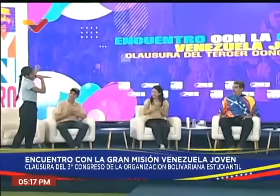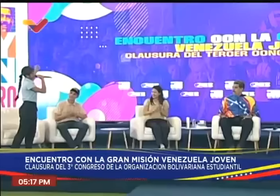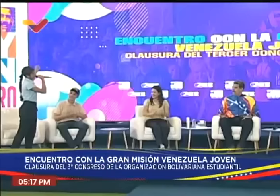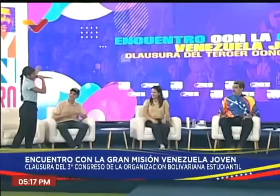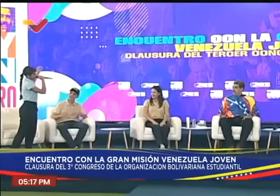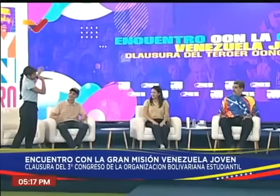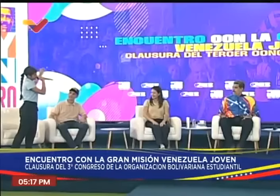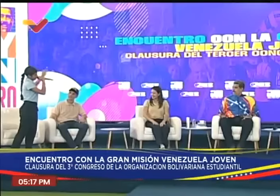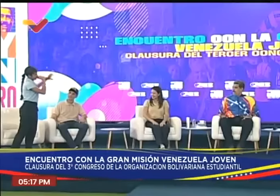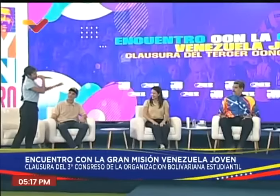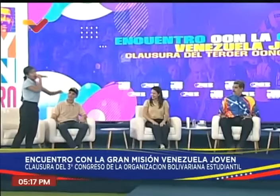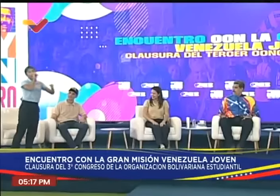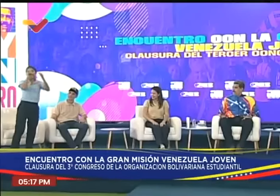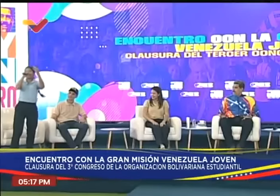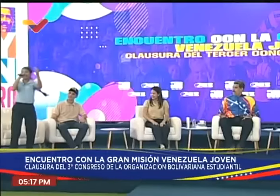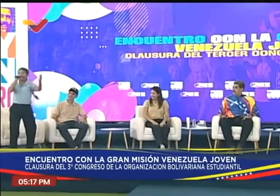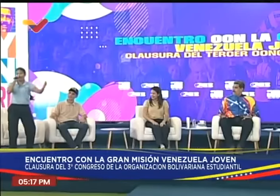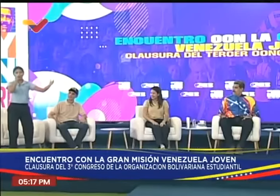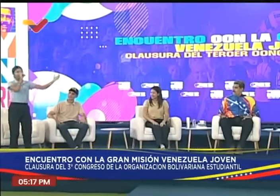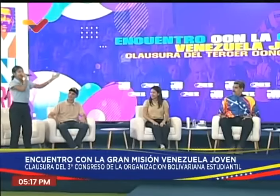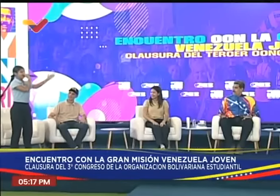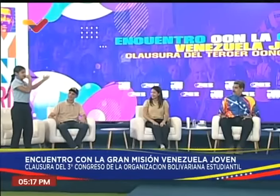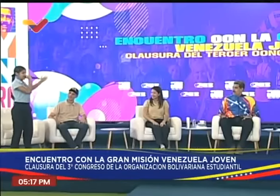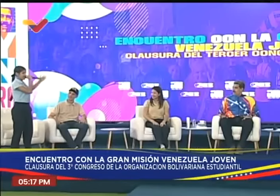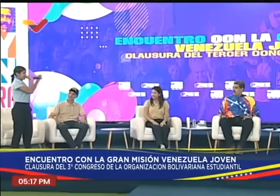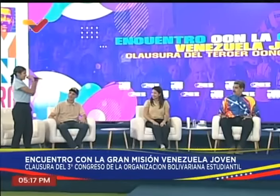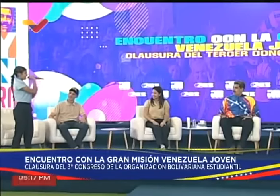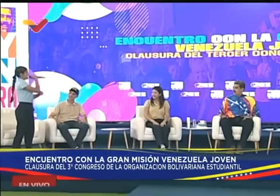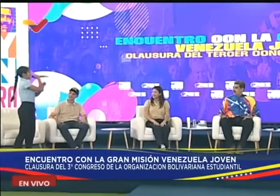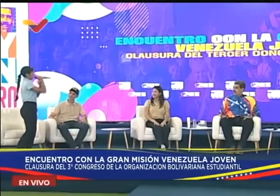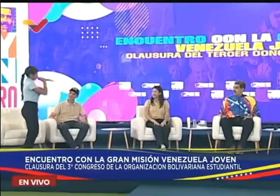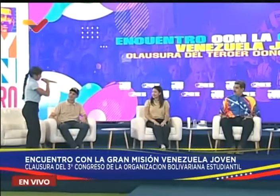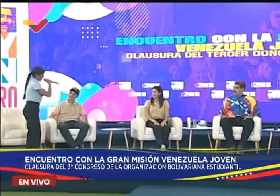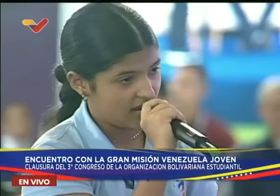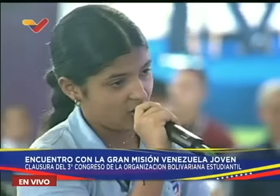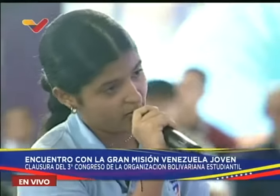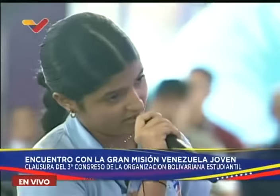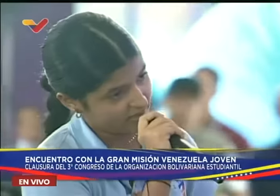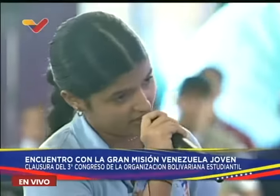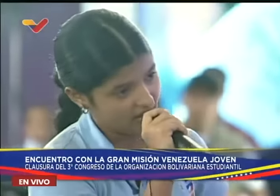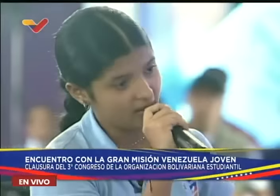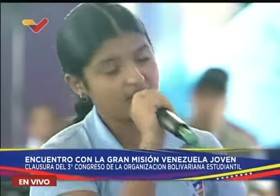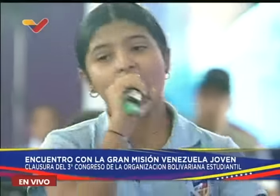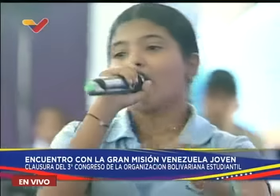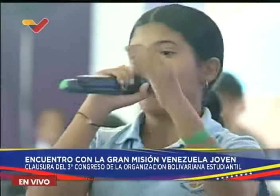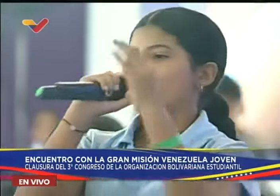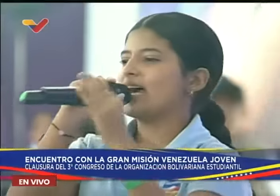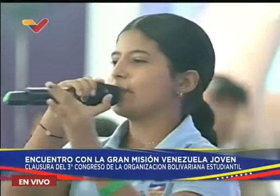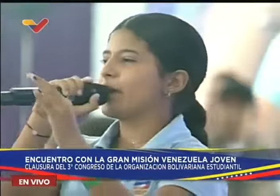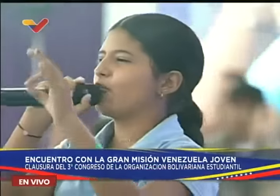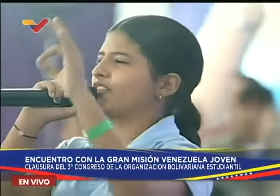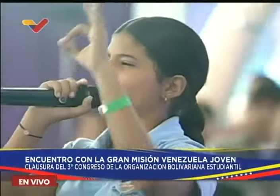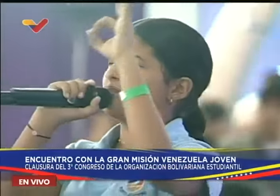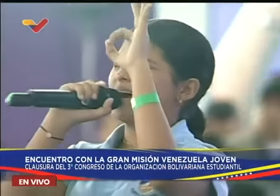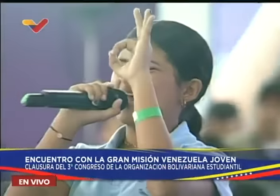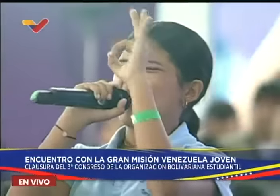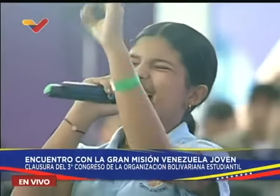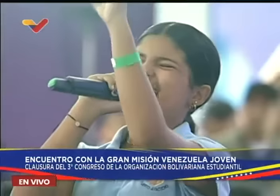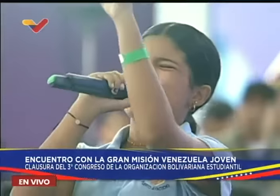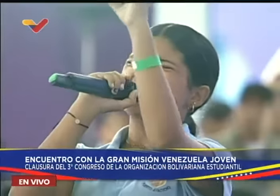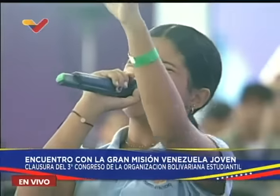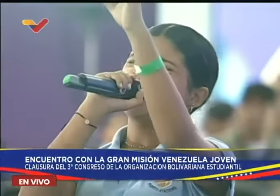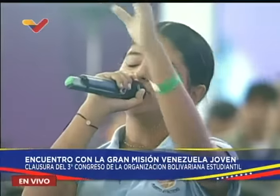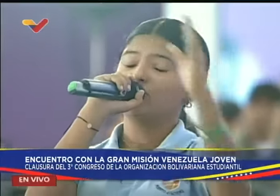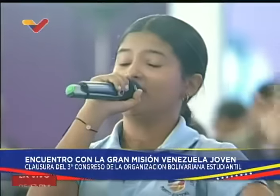el camino y la verdad aquí dejo este mensaje a toda la humanidad con arpa cuatro y